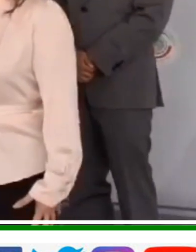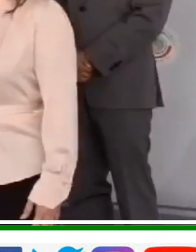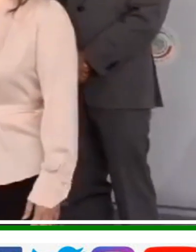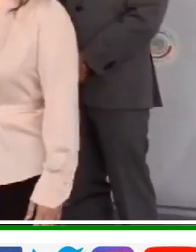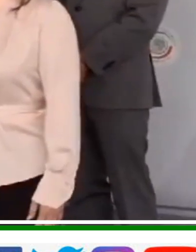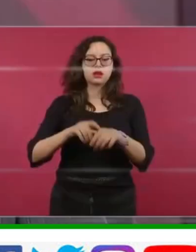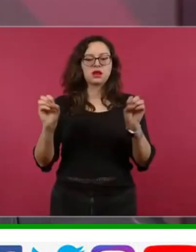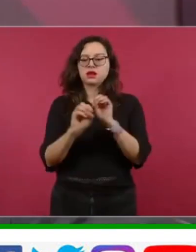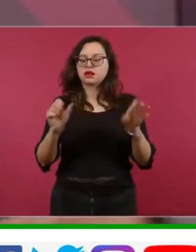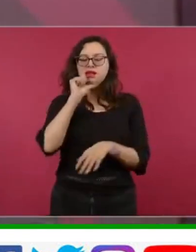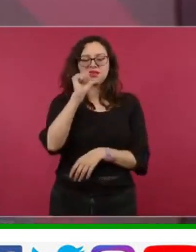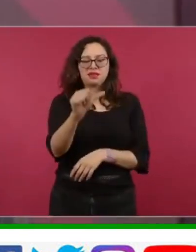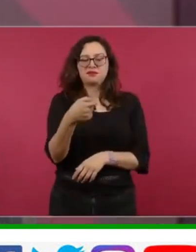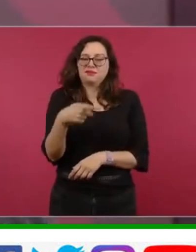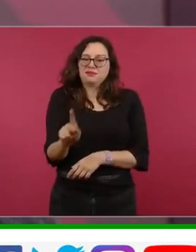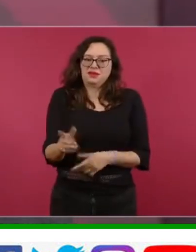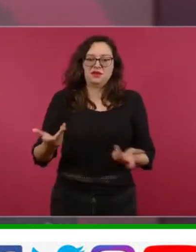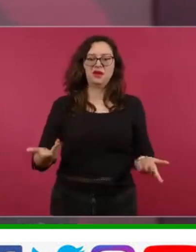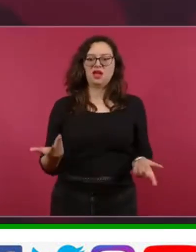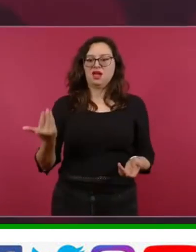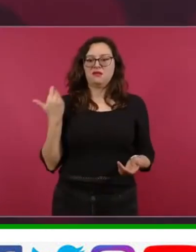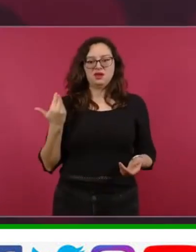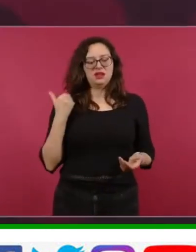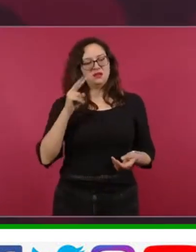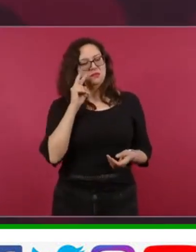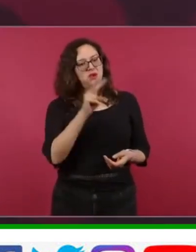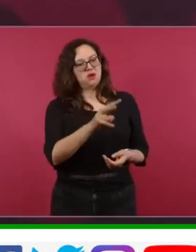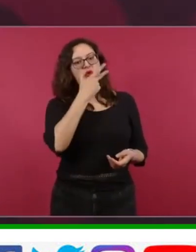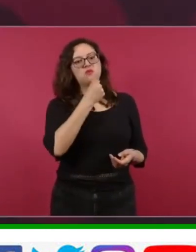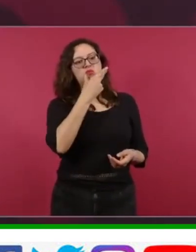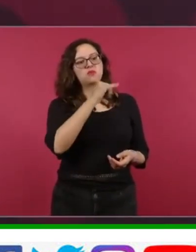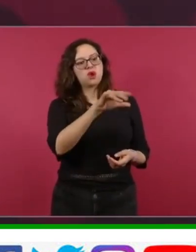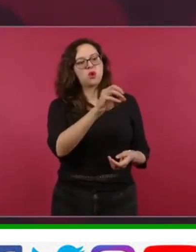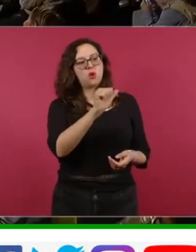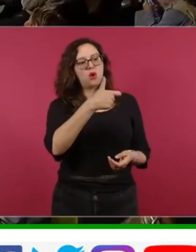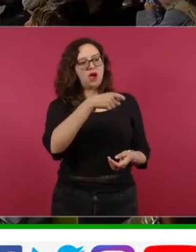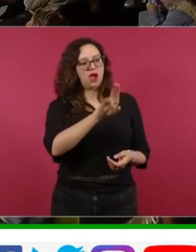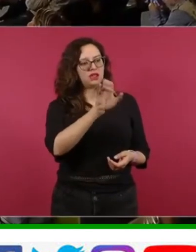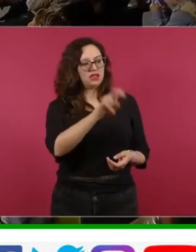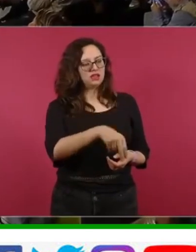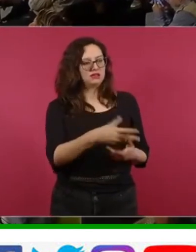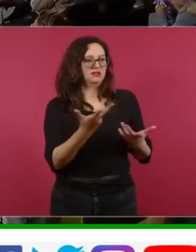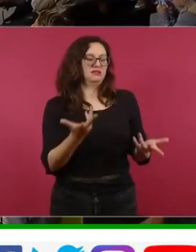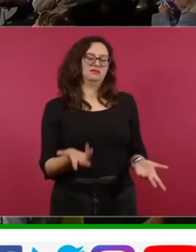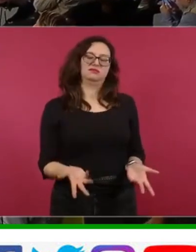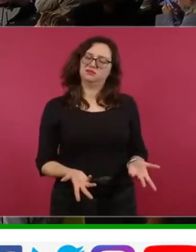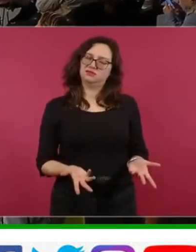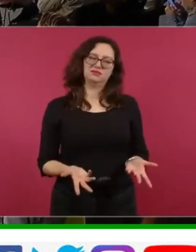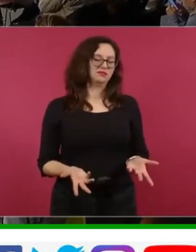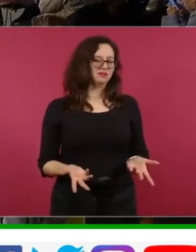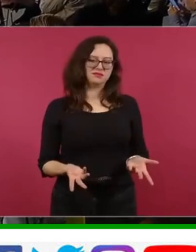López Dóriga. Está viviendo a Joaquín. ¿Por qué no lo pones? Nada más